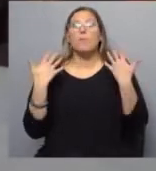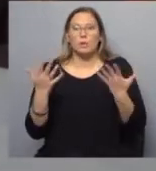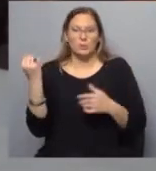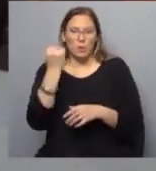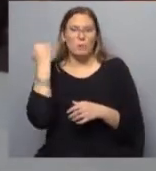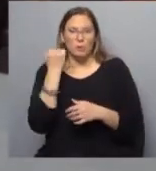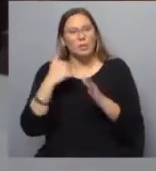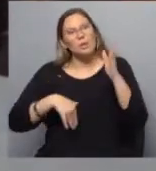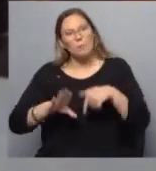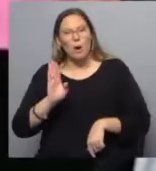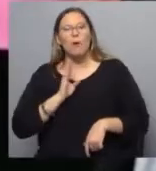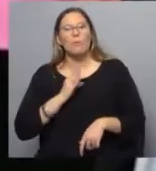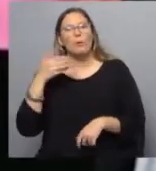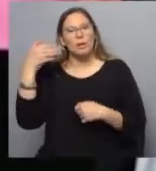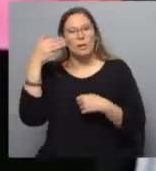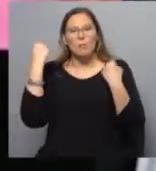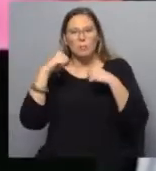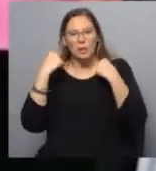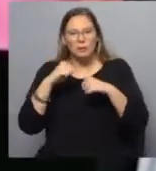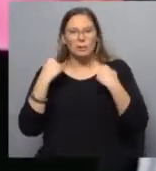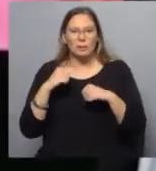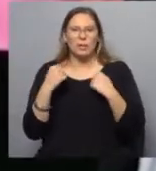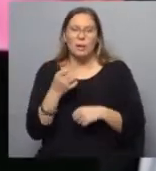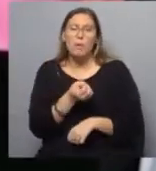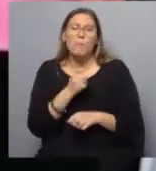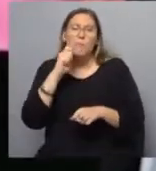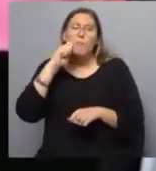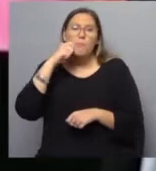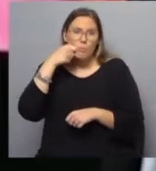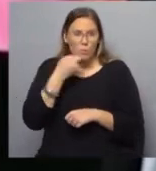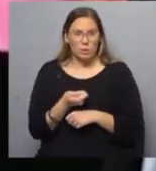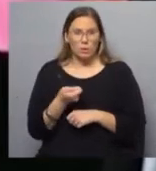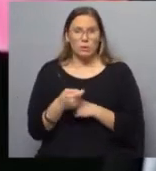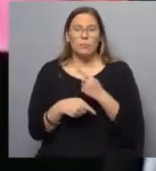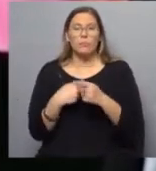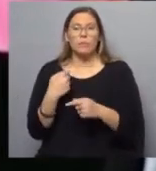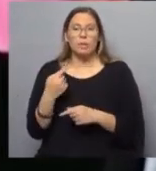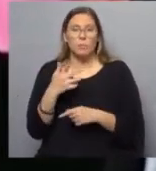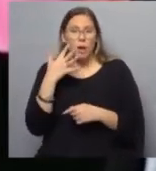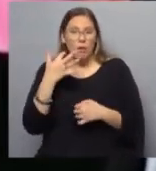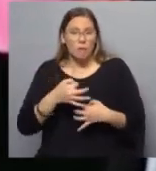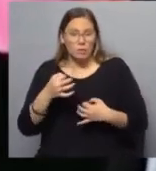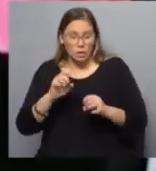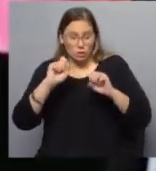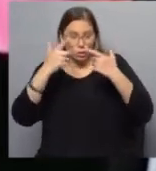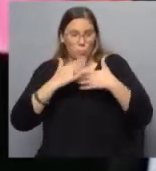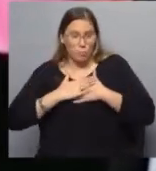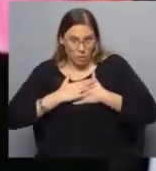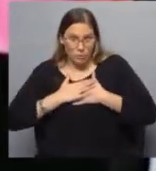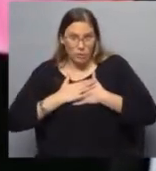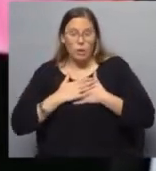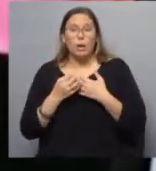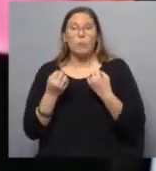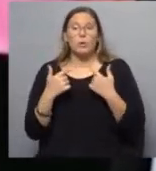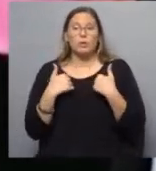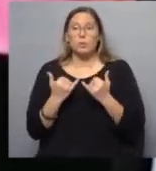importante que más mujeres se acerquen a este deporte, porque es muy lindo. Y después, la verdad fue una sorpresa para mí, les voy a decir, porque yo